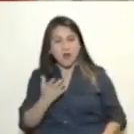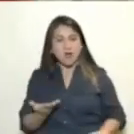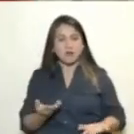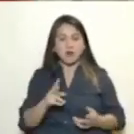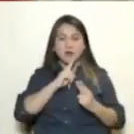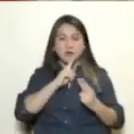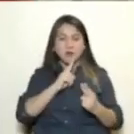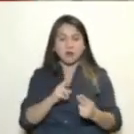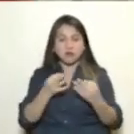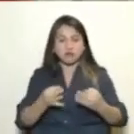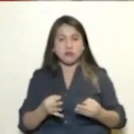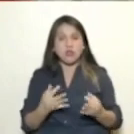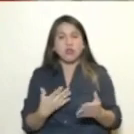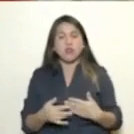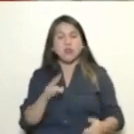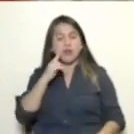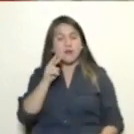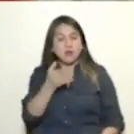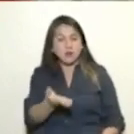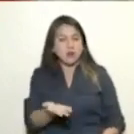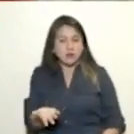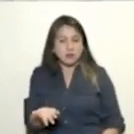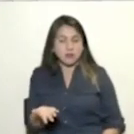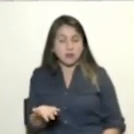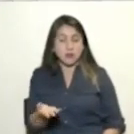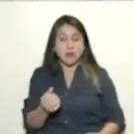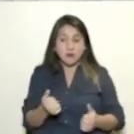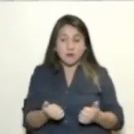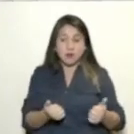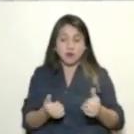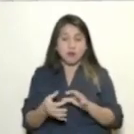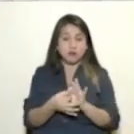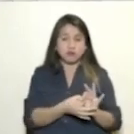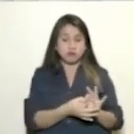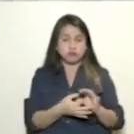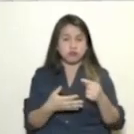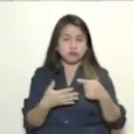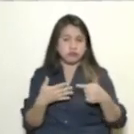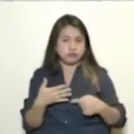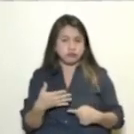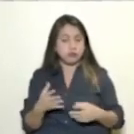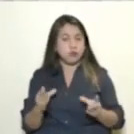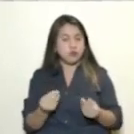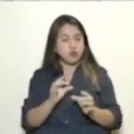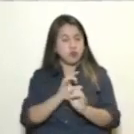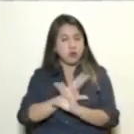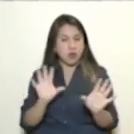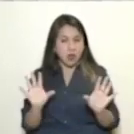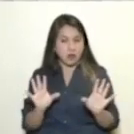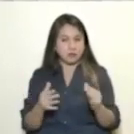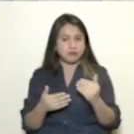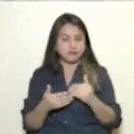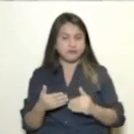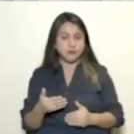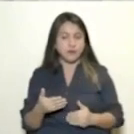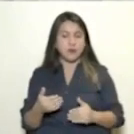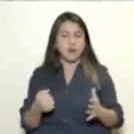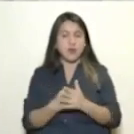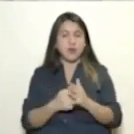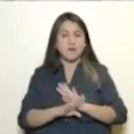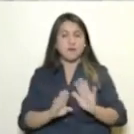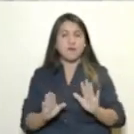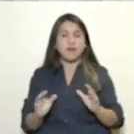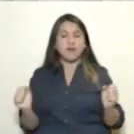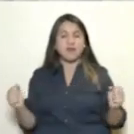salida? ¿Dónde la ve usted, digamos? Bueno, las causas yo creo que son muy claras. Fue el fin de la